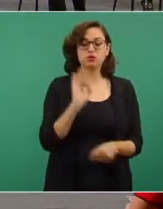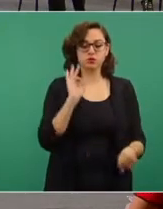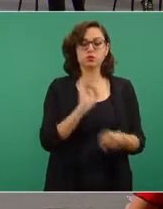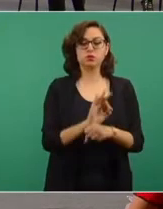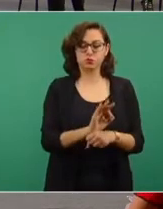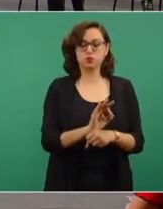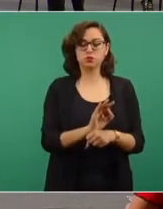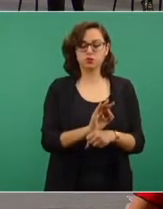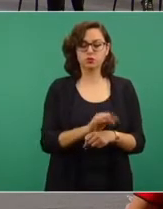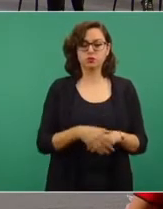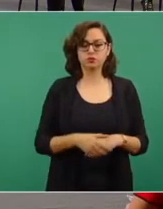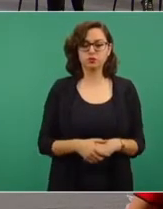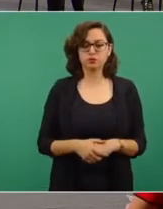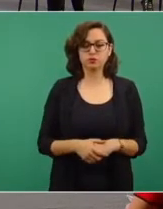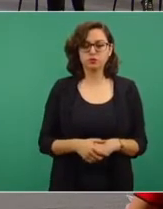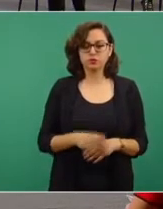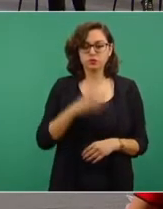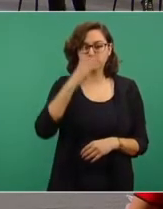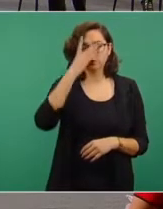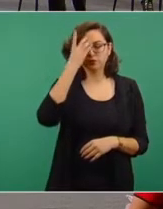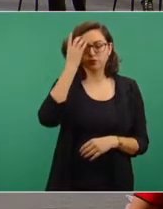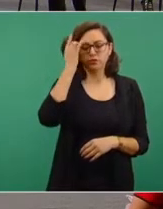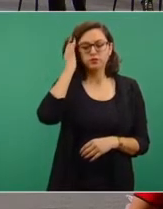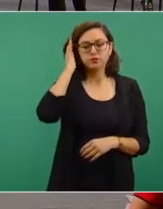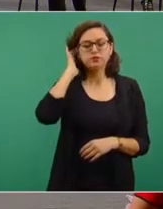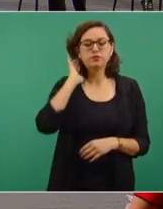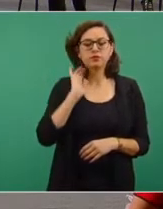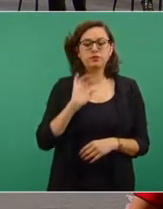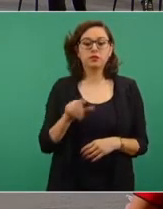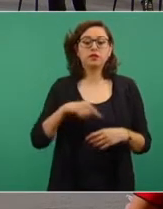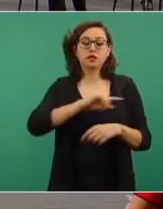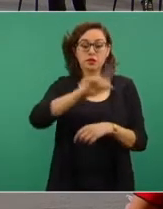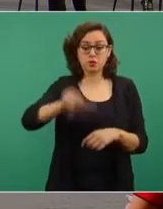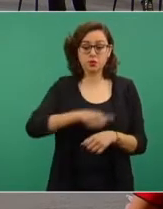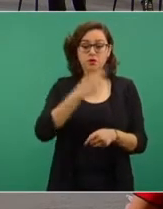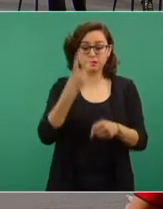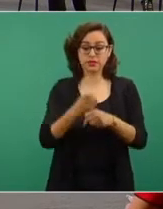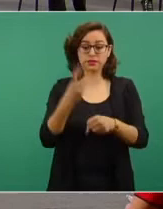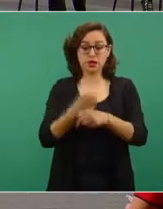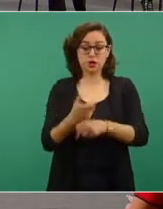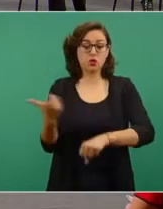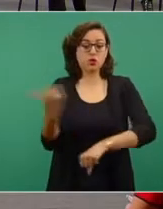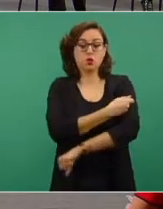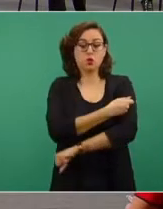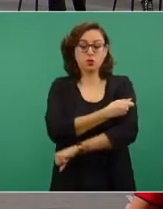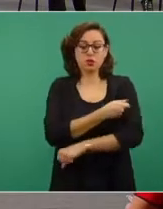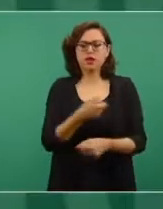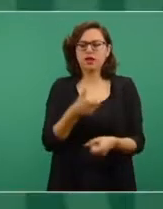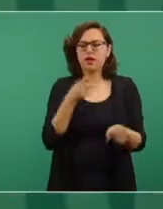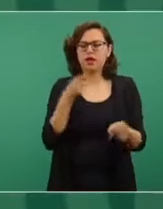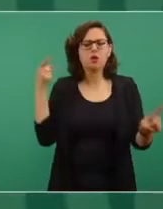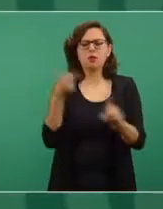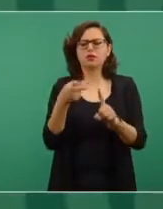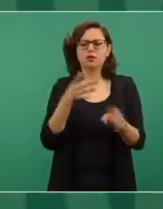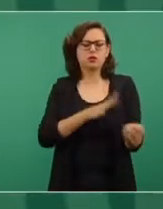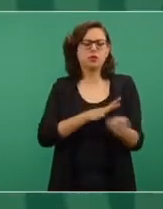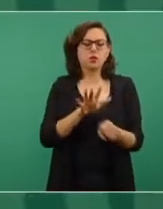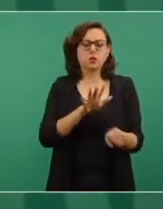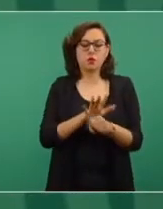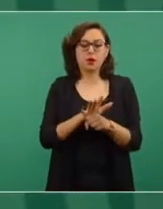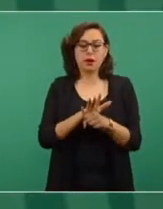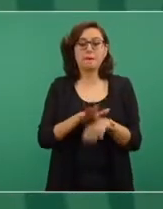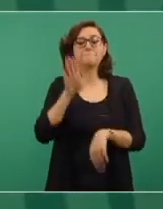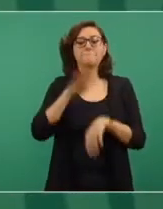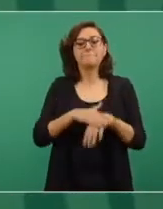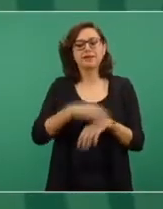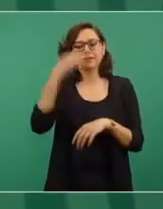potencia de protección, de la eficacia que se puede llegar. En su momento, la segunda dosis tiene como propósito principal el extender